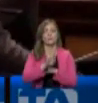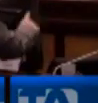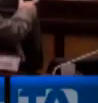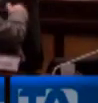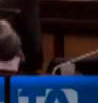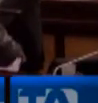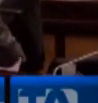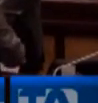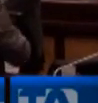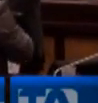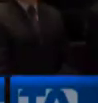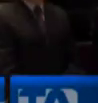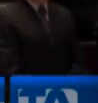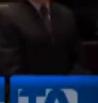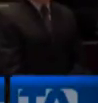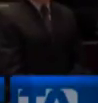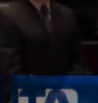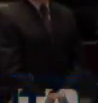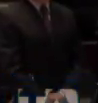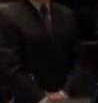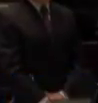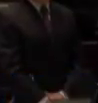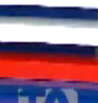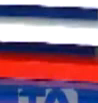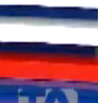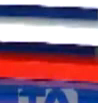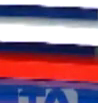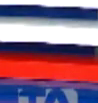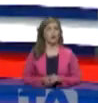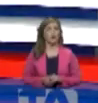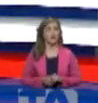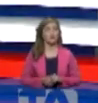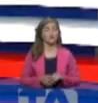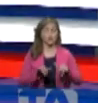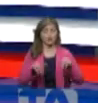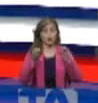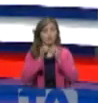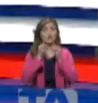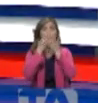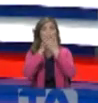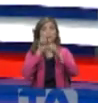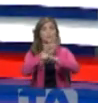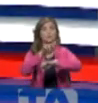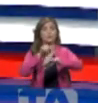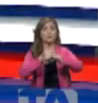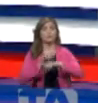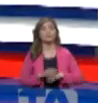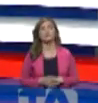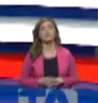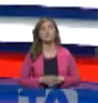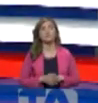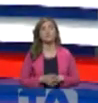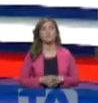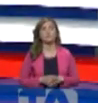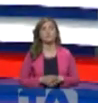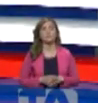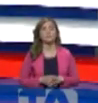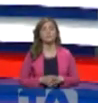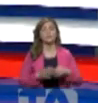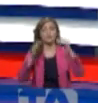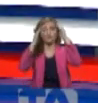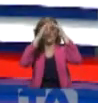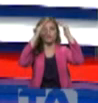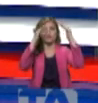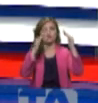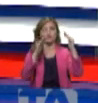Quito, Daniela Valencia, 24 horas. Seguimos informando en 24 horas. Le contamos que 3 viviendas inundadas y